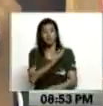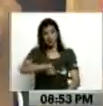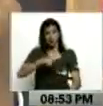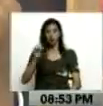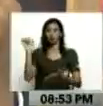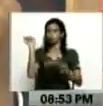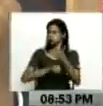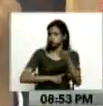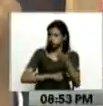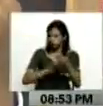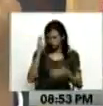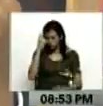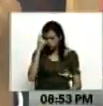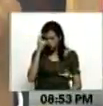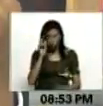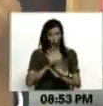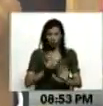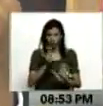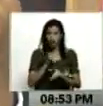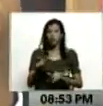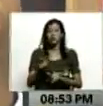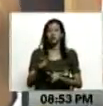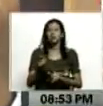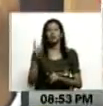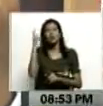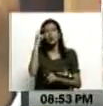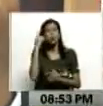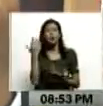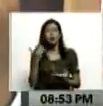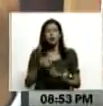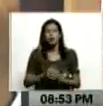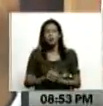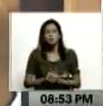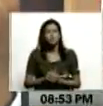cargo de Nicolás maduro verdad eso fue el